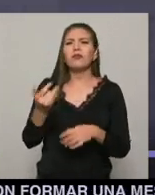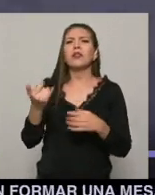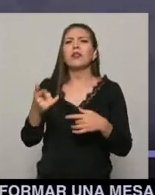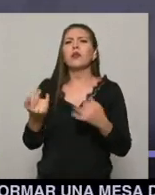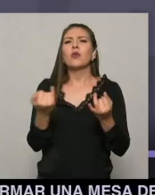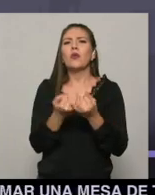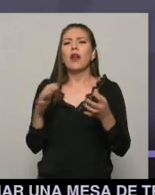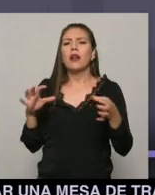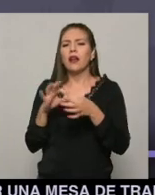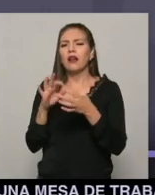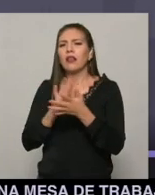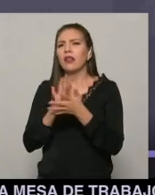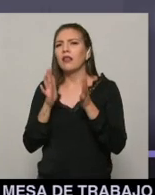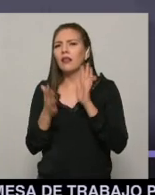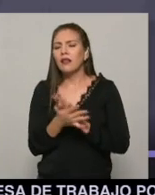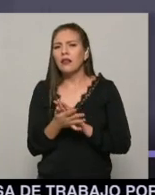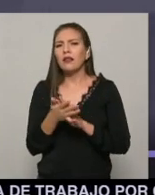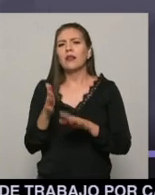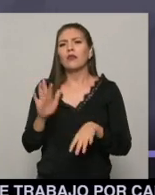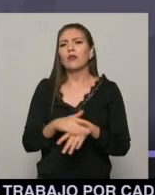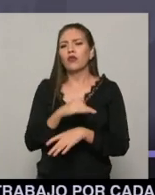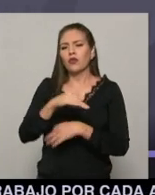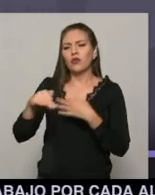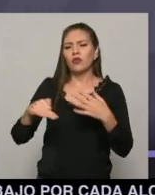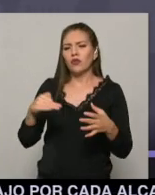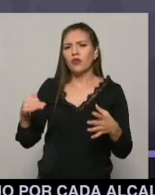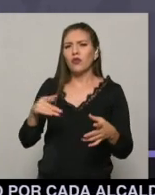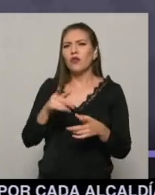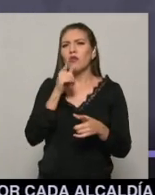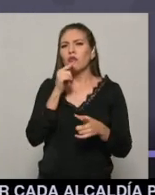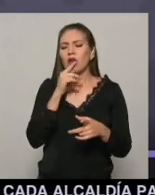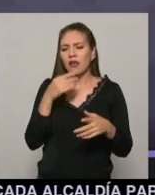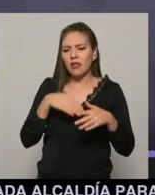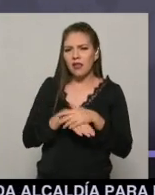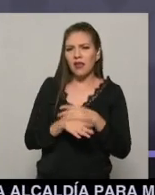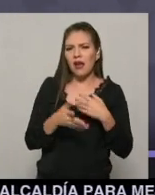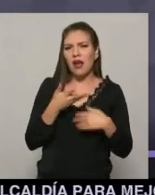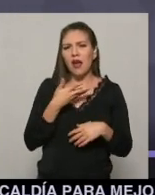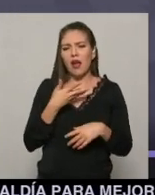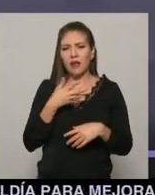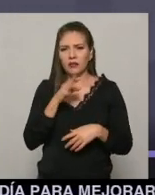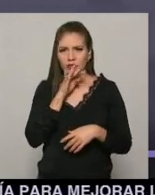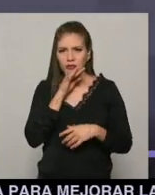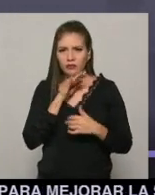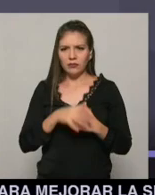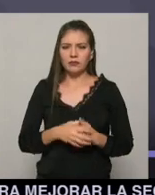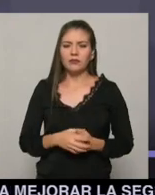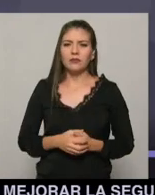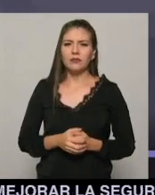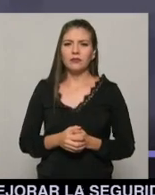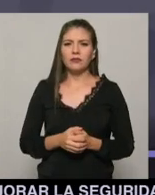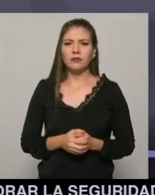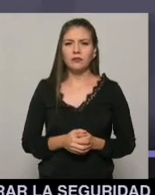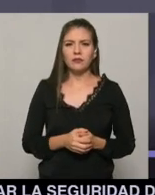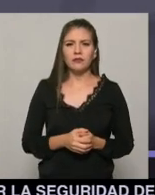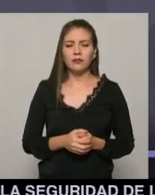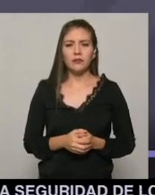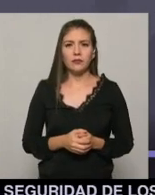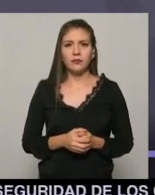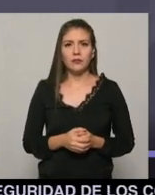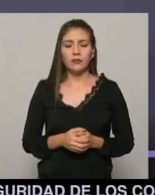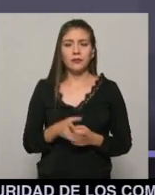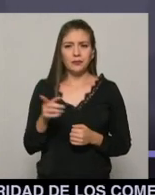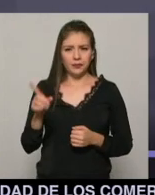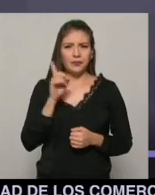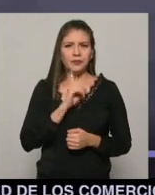complicidad, pues, de toda la estructura policíaca. Sí, me gustaría tocar el tema de la chica, porque